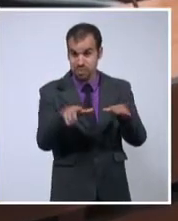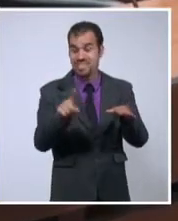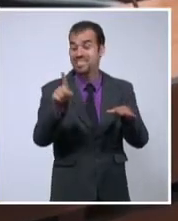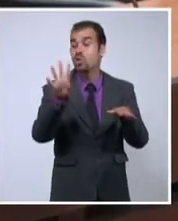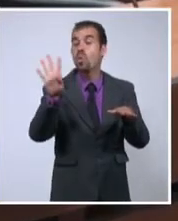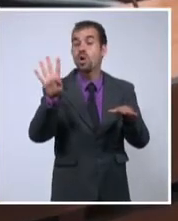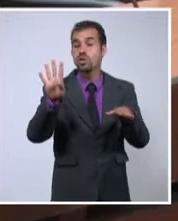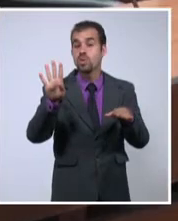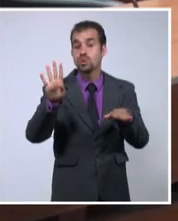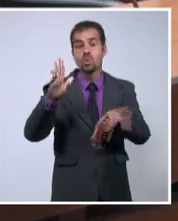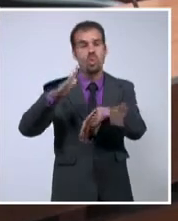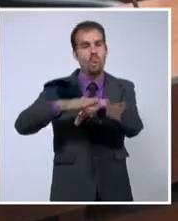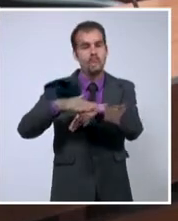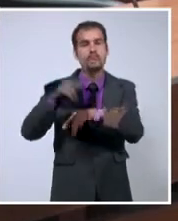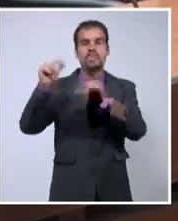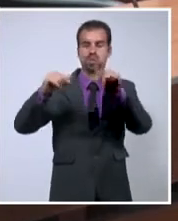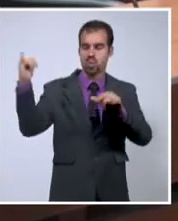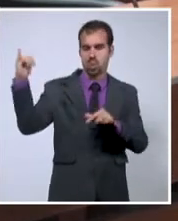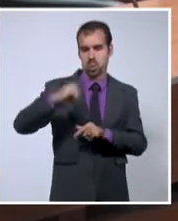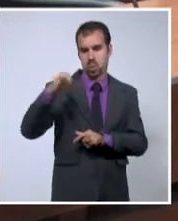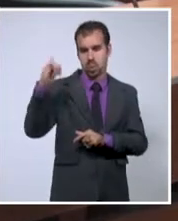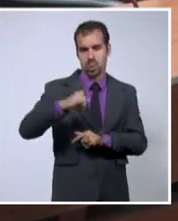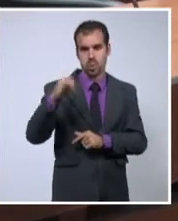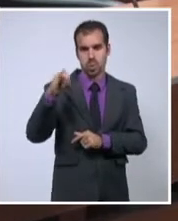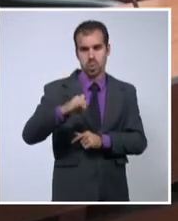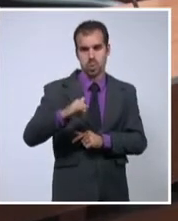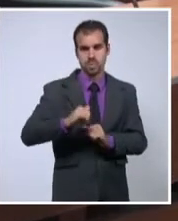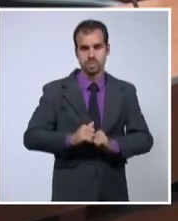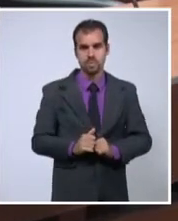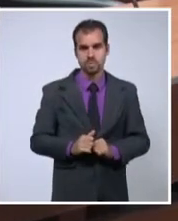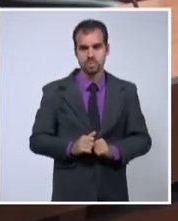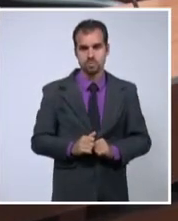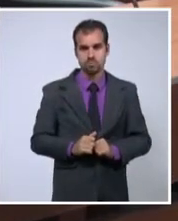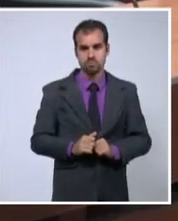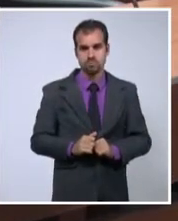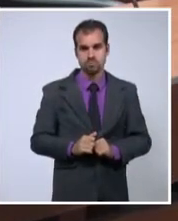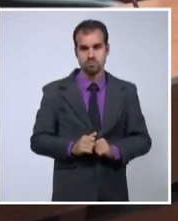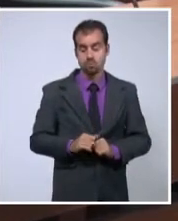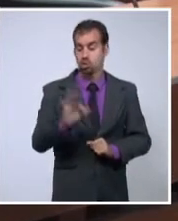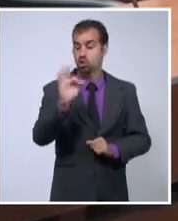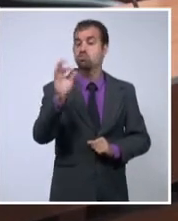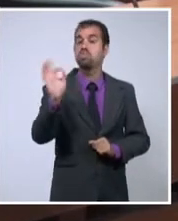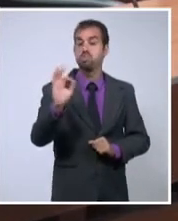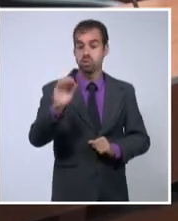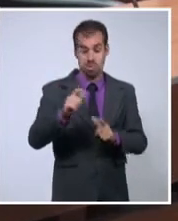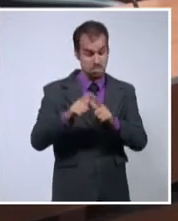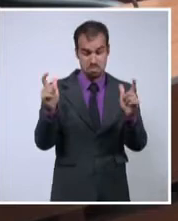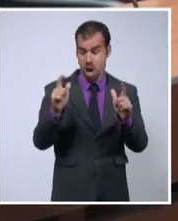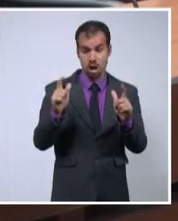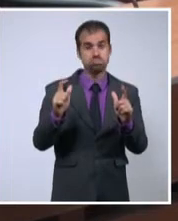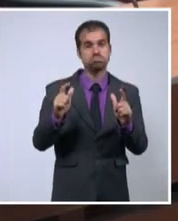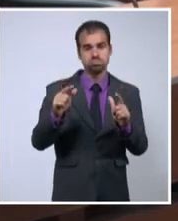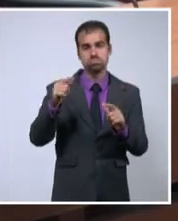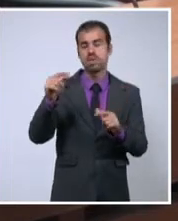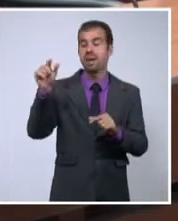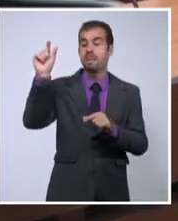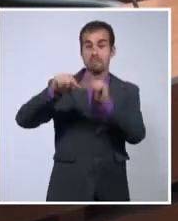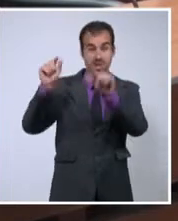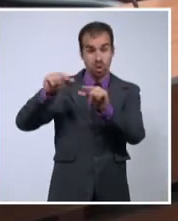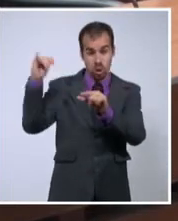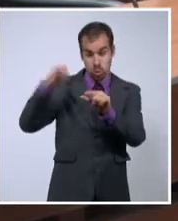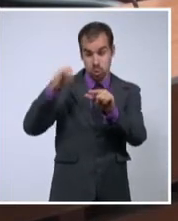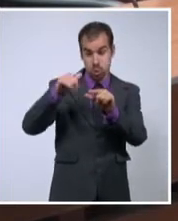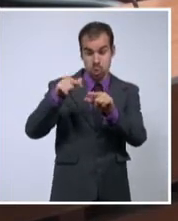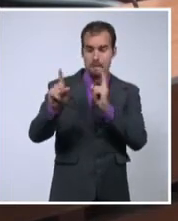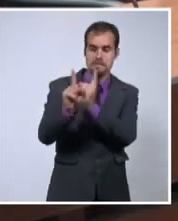importados. El 78% de los focos que tiene hoy La Habana están vinculados a extranjeros. Y de los casos autóctonos diagnosticados en la semana,